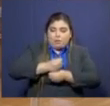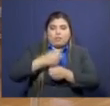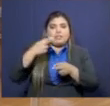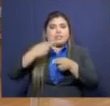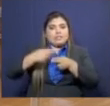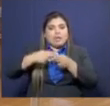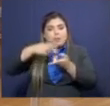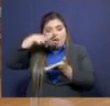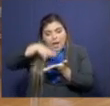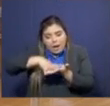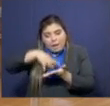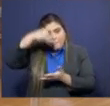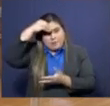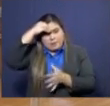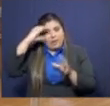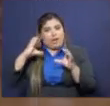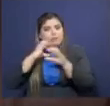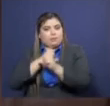Haciendo.